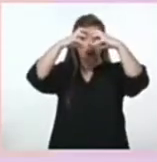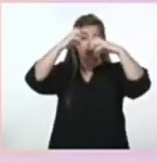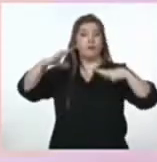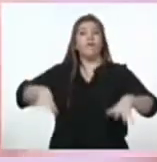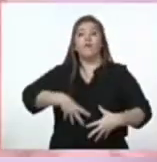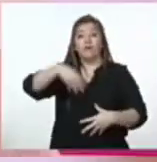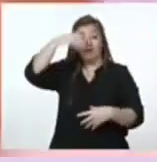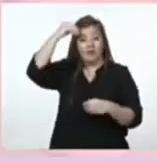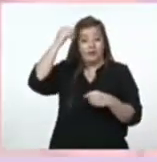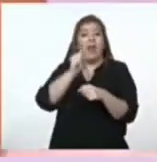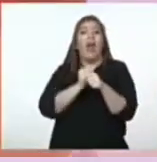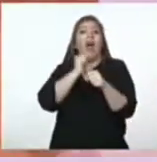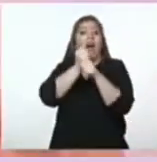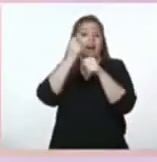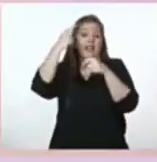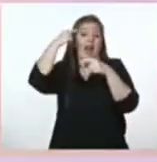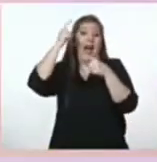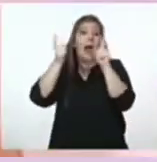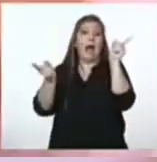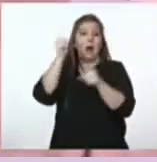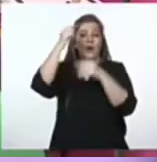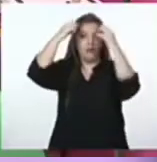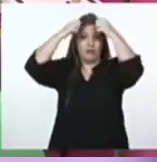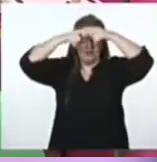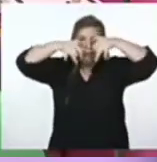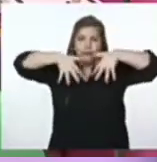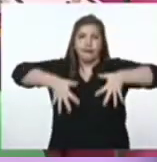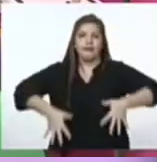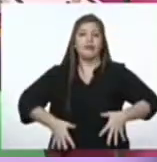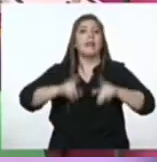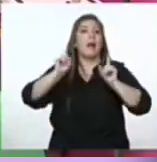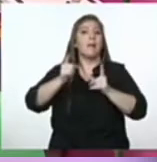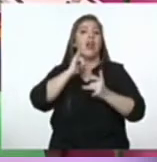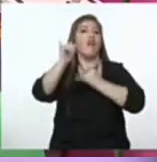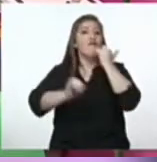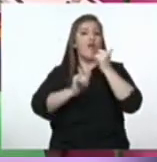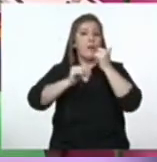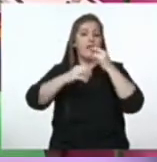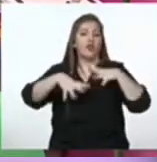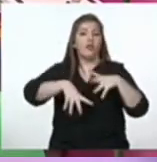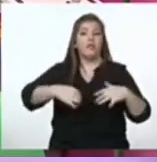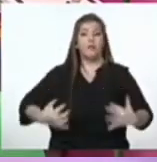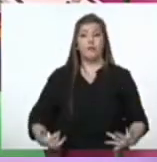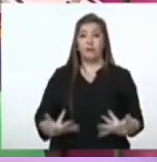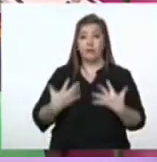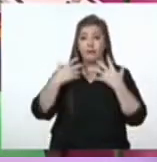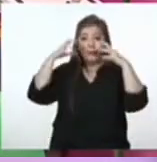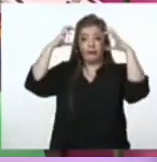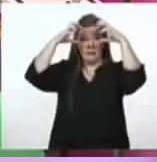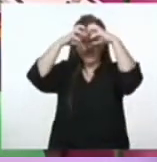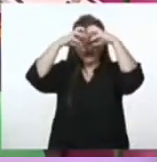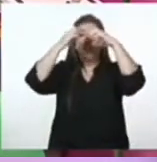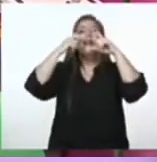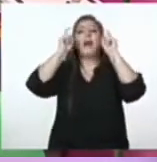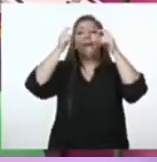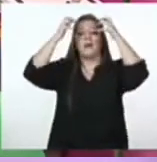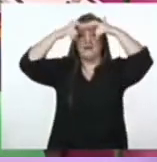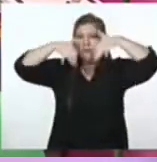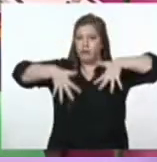nervios, ¿sí? O sea, todo el tiempo comprendiendo que esto es información que asciende y que también desciende. Claro.